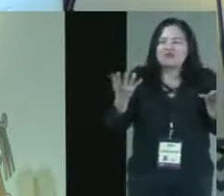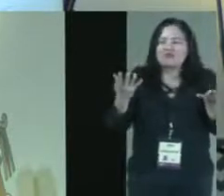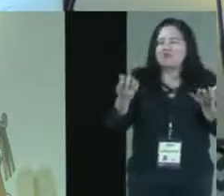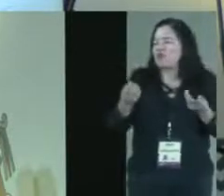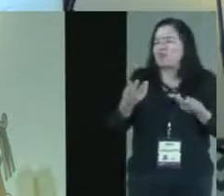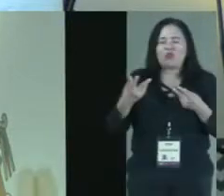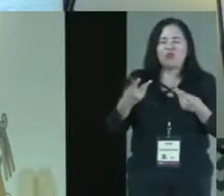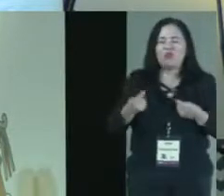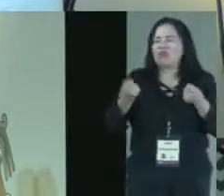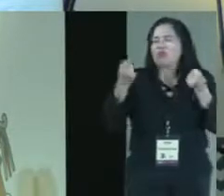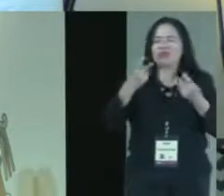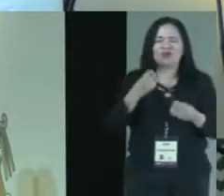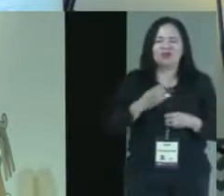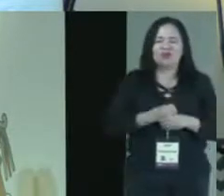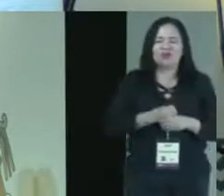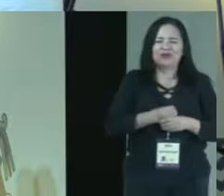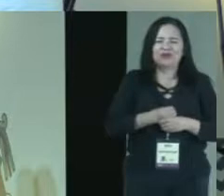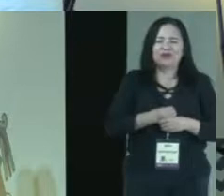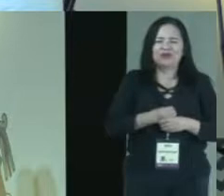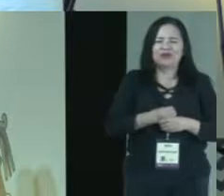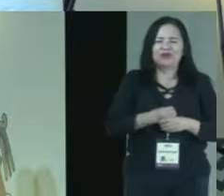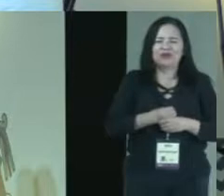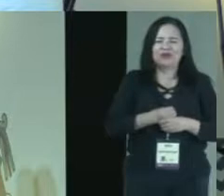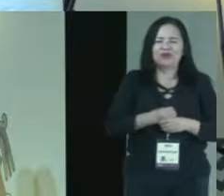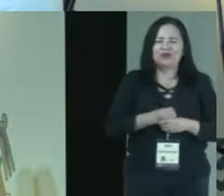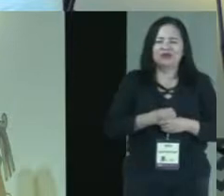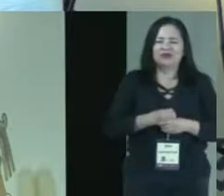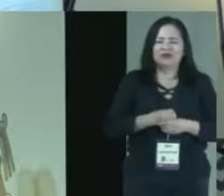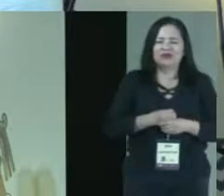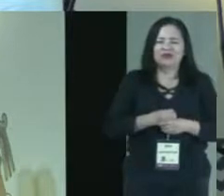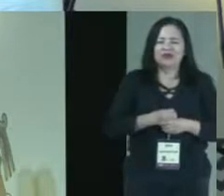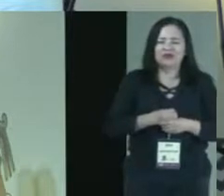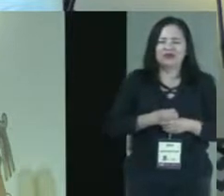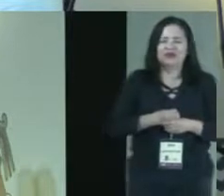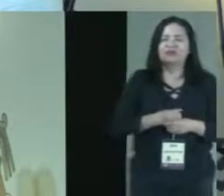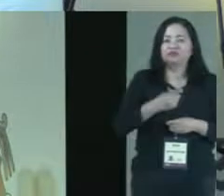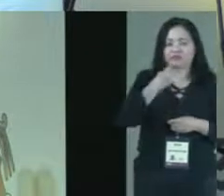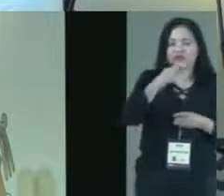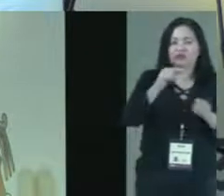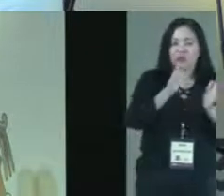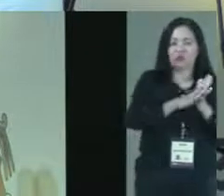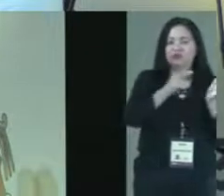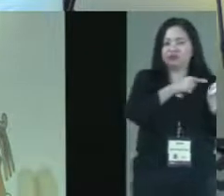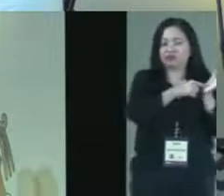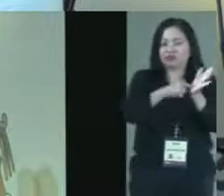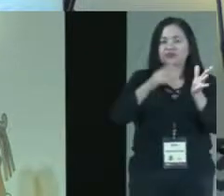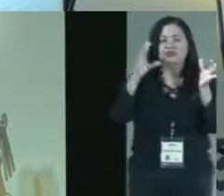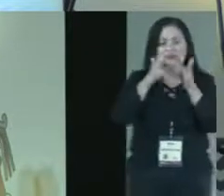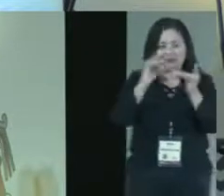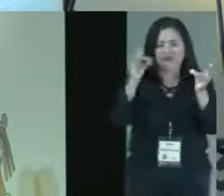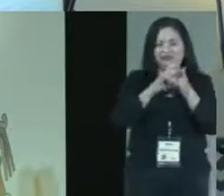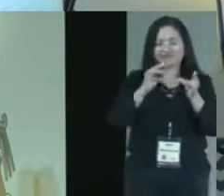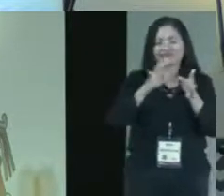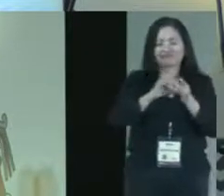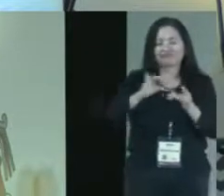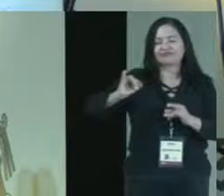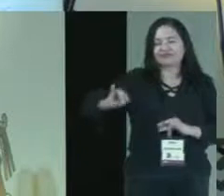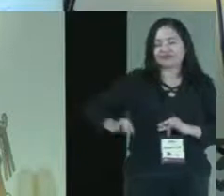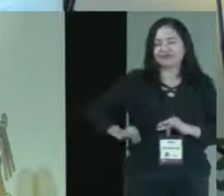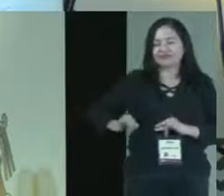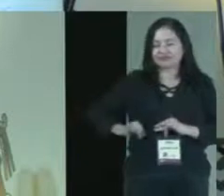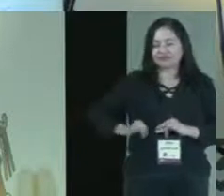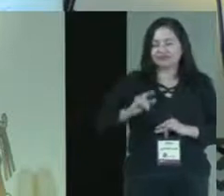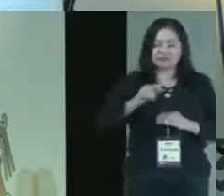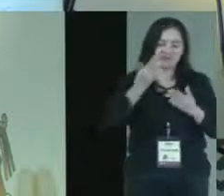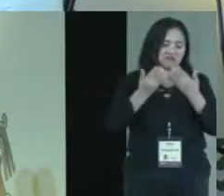cualquier absolutamente. De forma que, como el autor incluso lo plantea de una manera muy interesante y